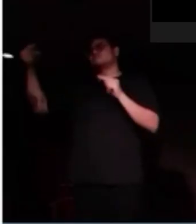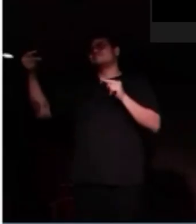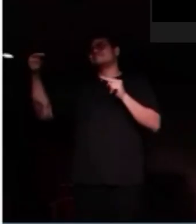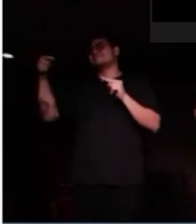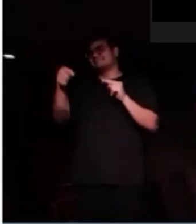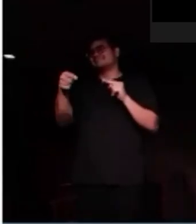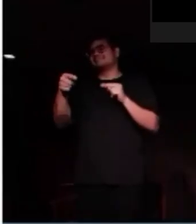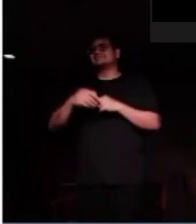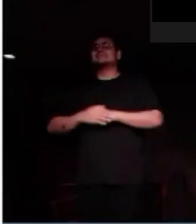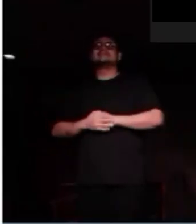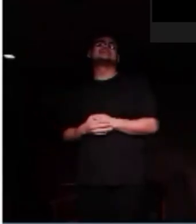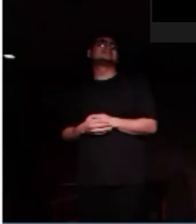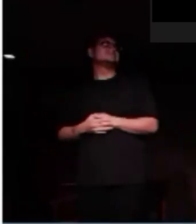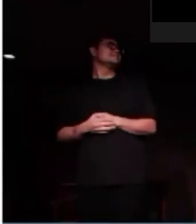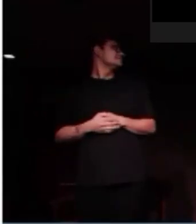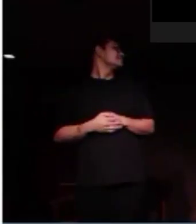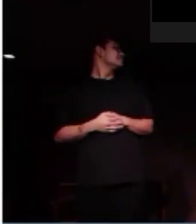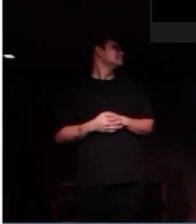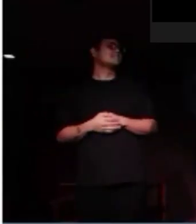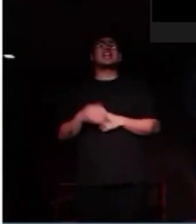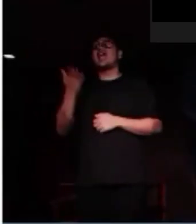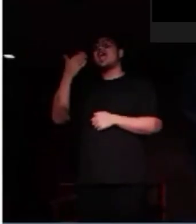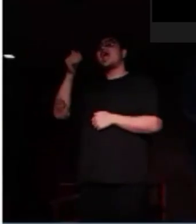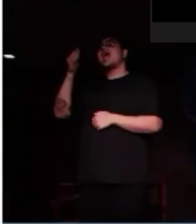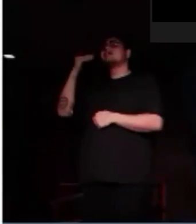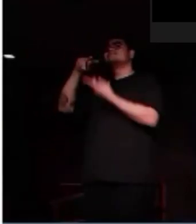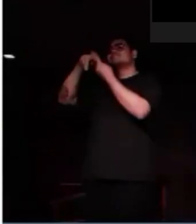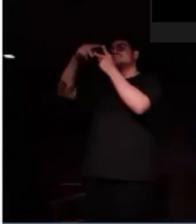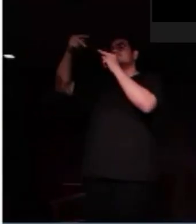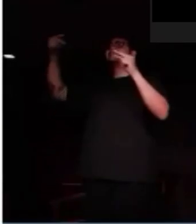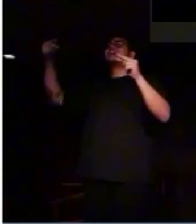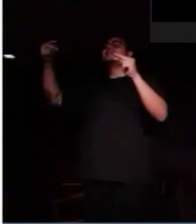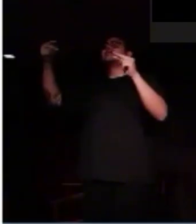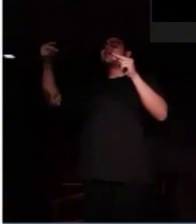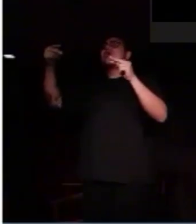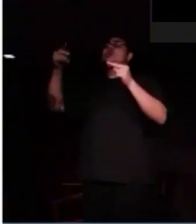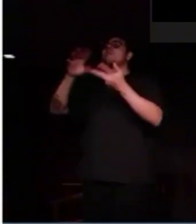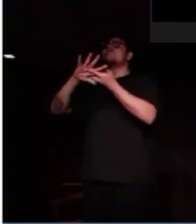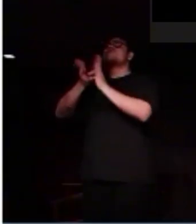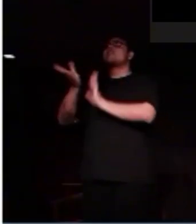ADN. Se llamaba ADN, la molécula de la vida.